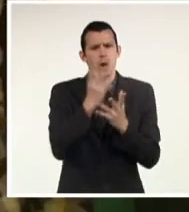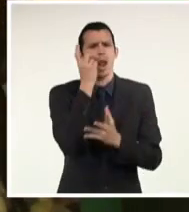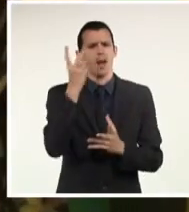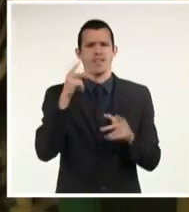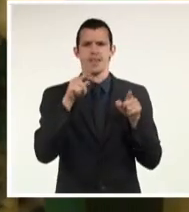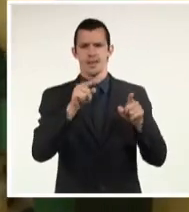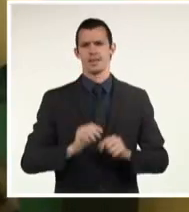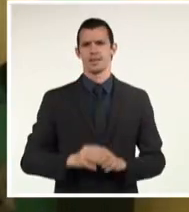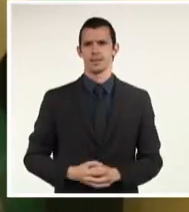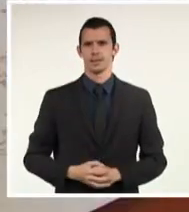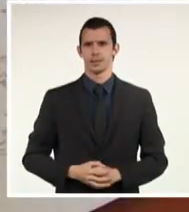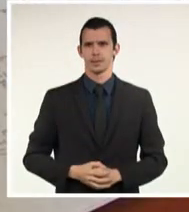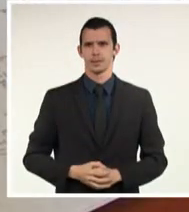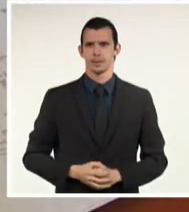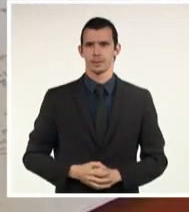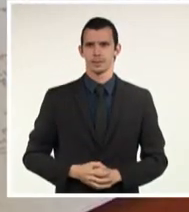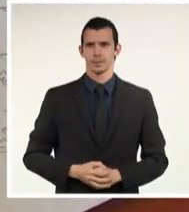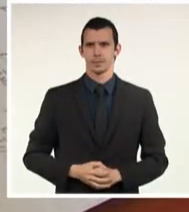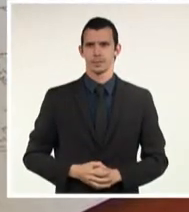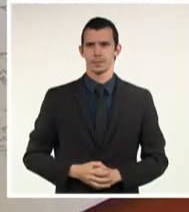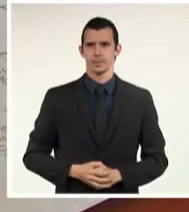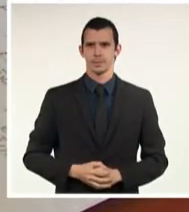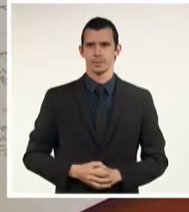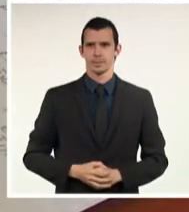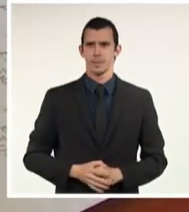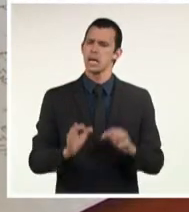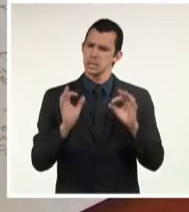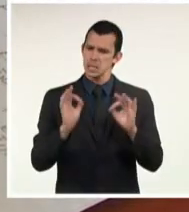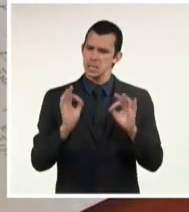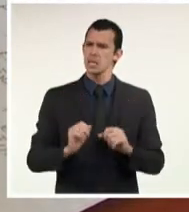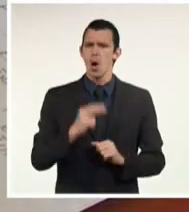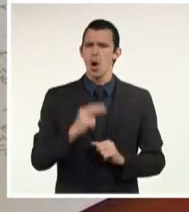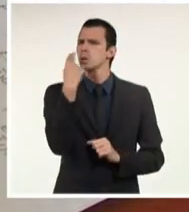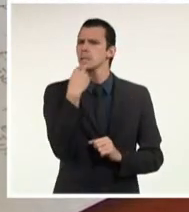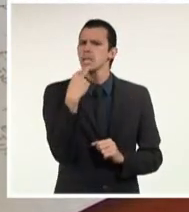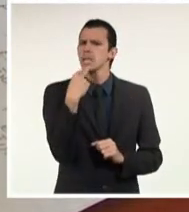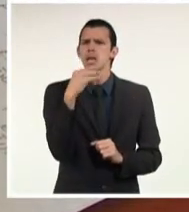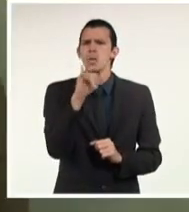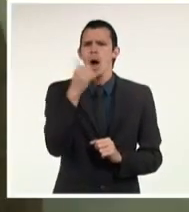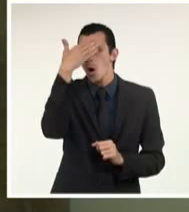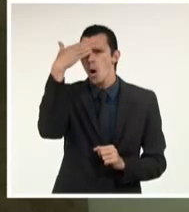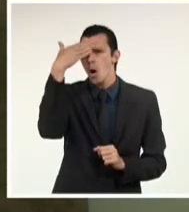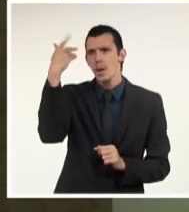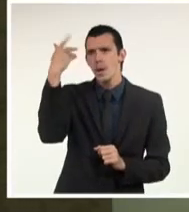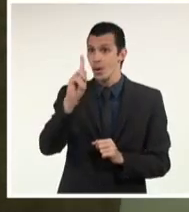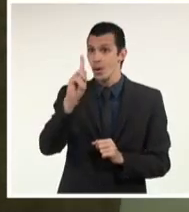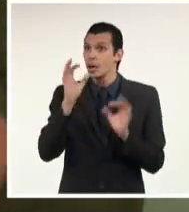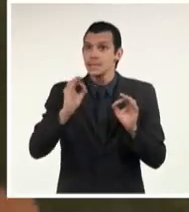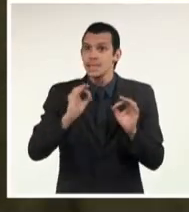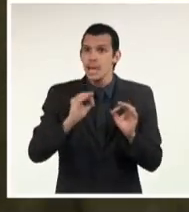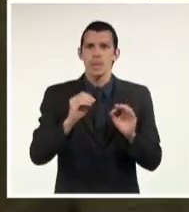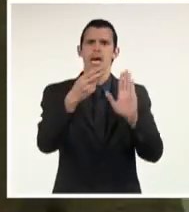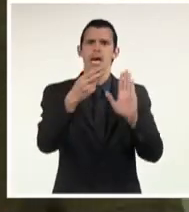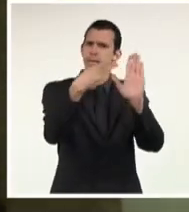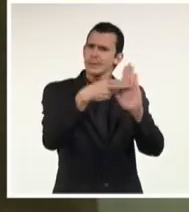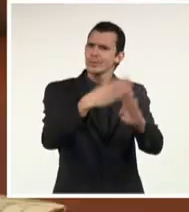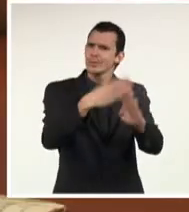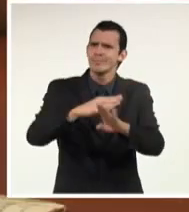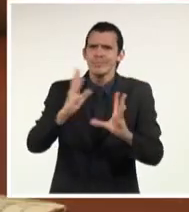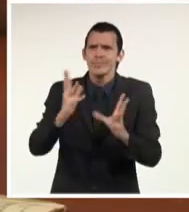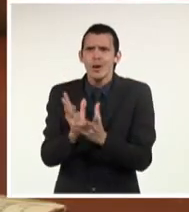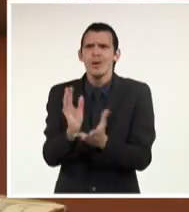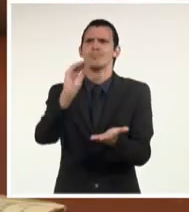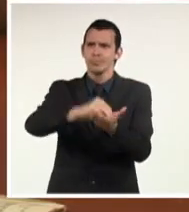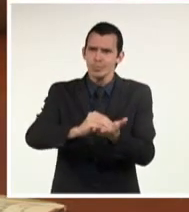apóstol a cada instante. Las maestras saben que su mayor deber es formar hombres y mujeres honrados y de